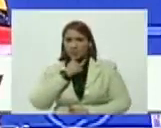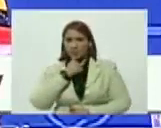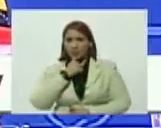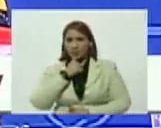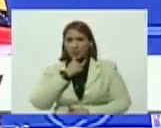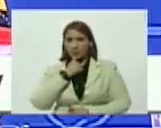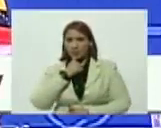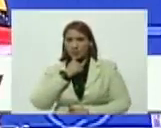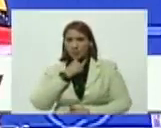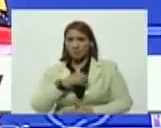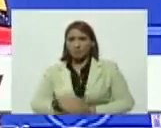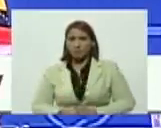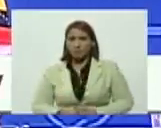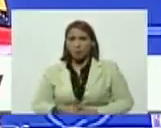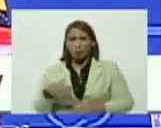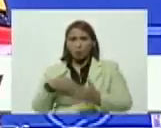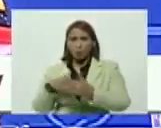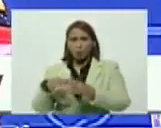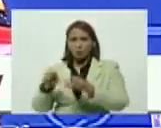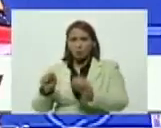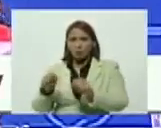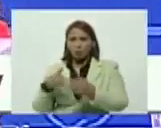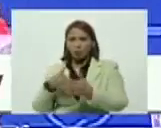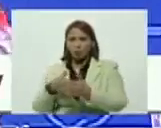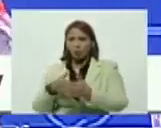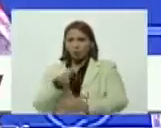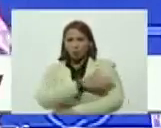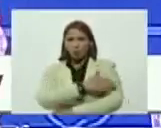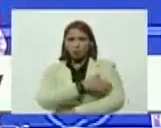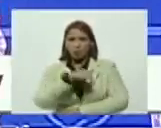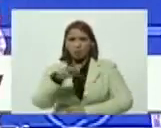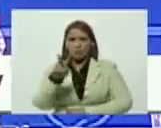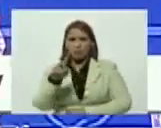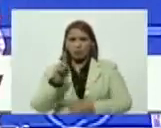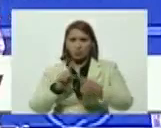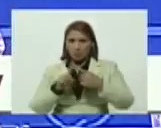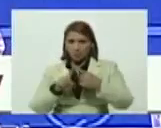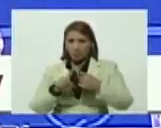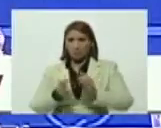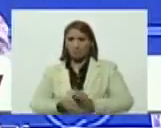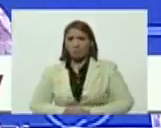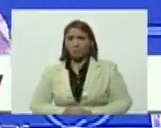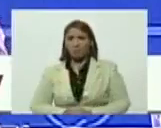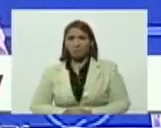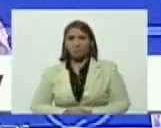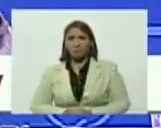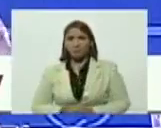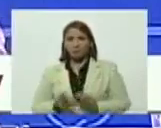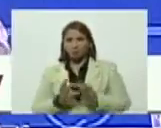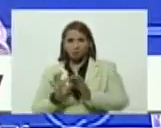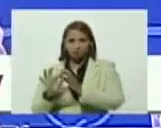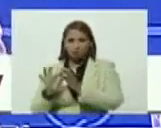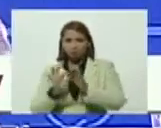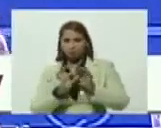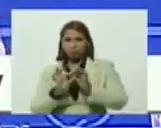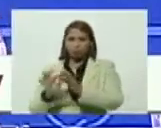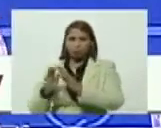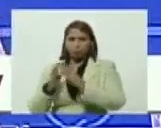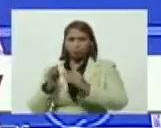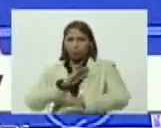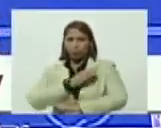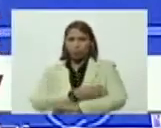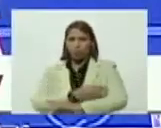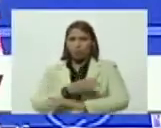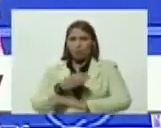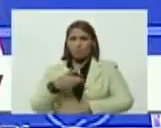imperio y contra sus lacayos aquí en Venezuela. Así que esa es la primera línea. La primera línea es cohesionar todas las fuerzas